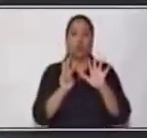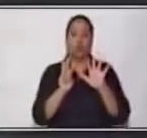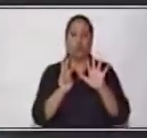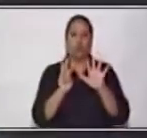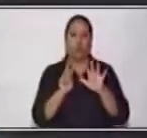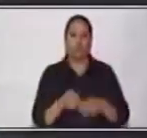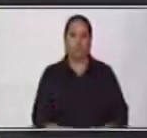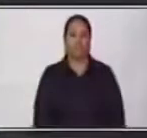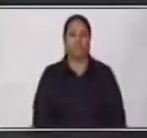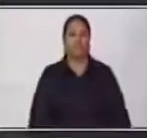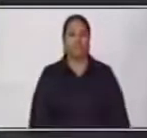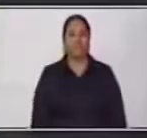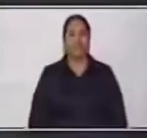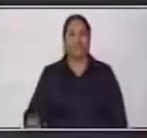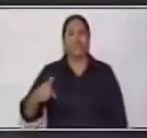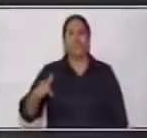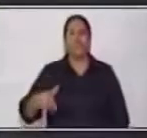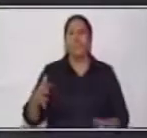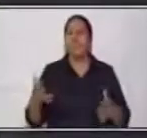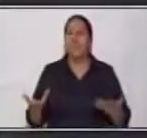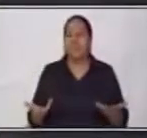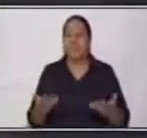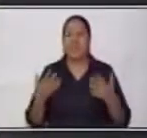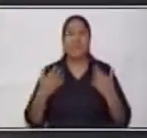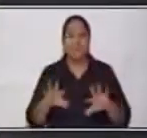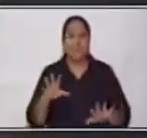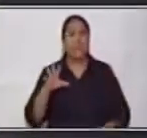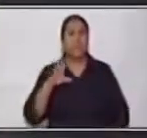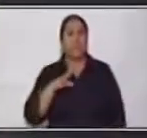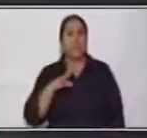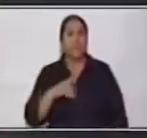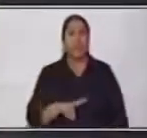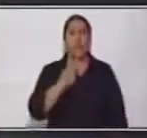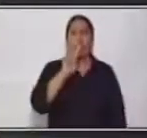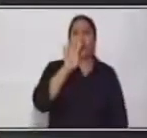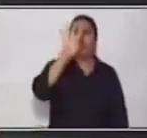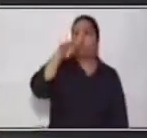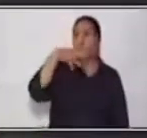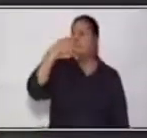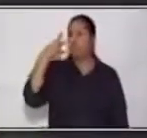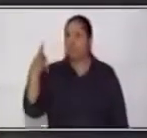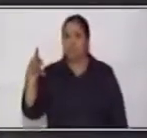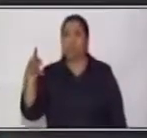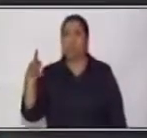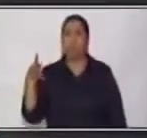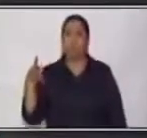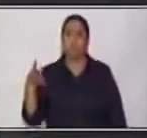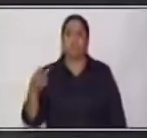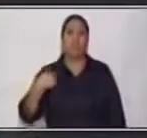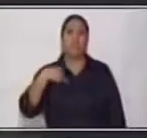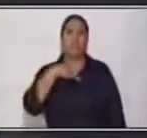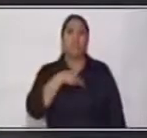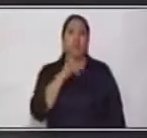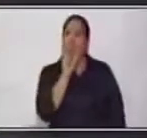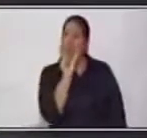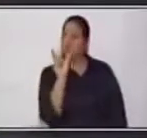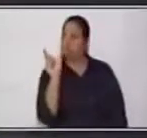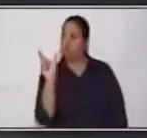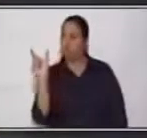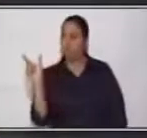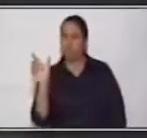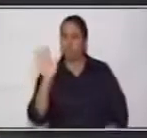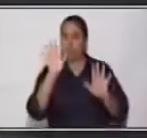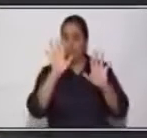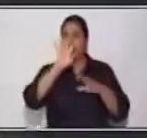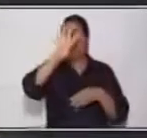Muy bien. Entonces, ahora ya obtuvimos nuestras dos tablas de nuestras ecuaciones. Ya tenemos la